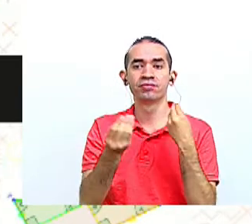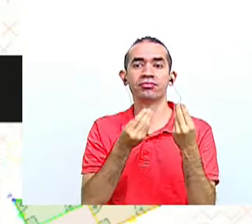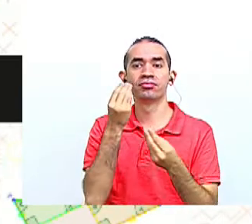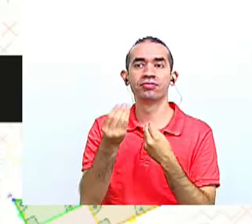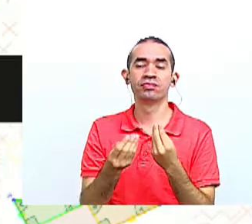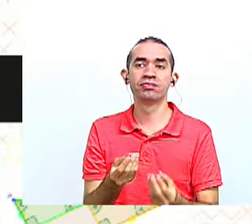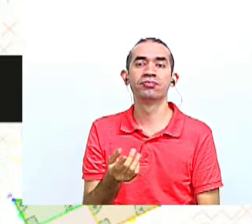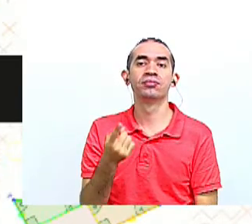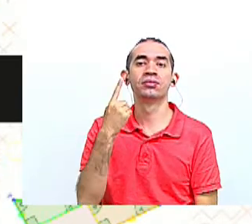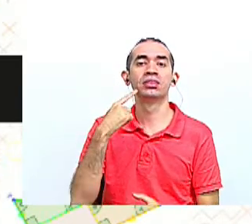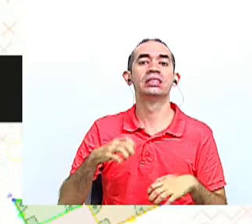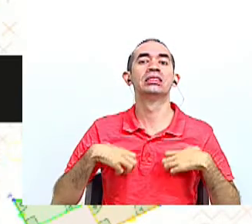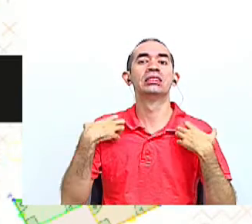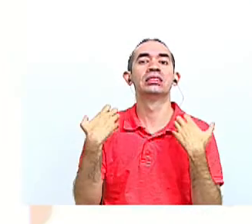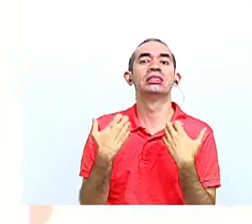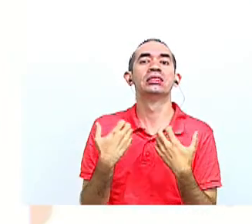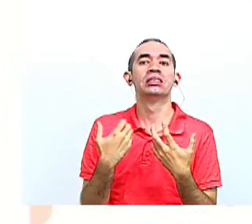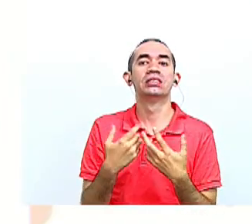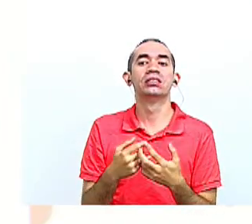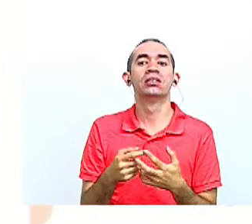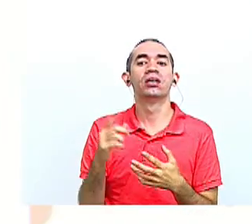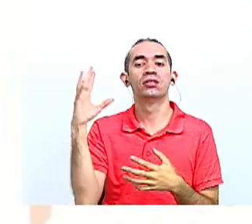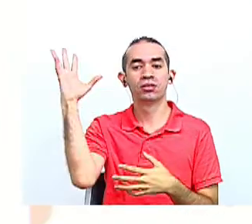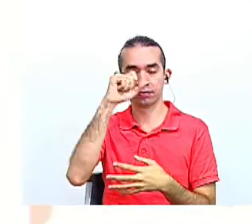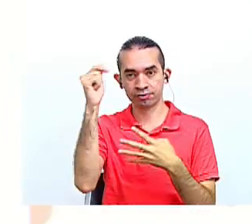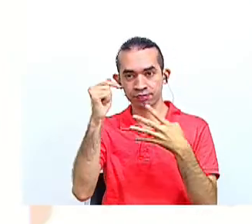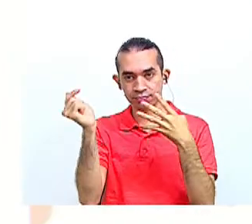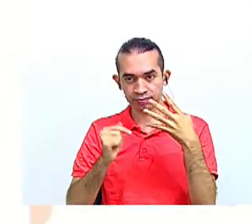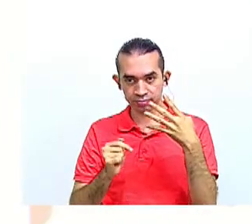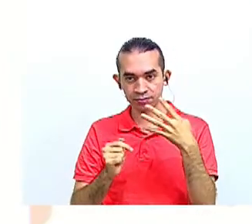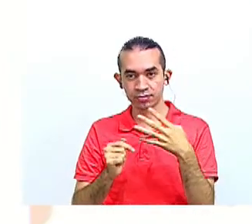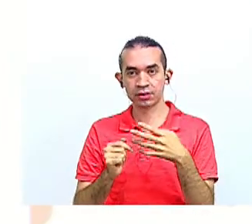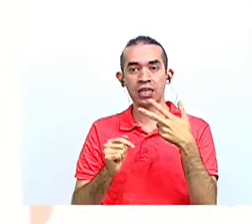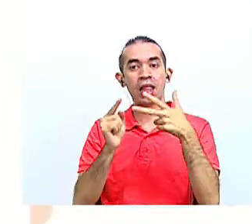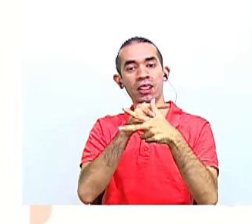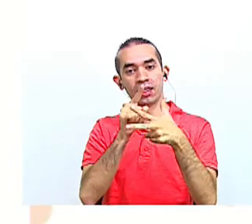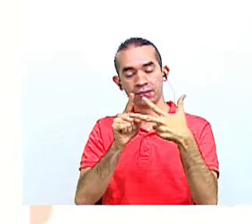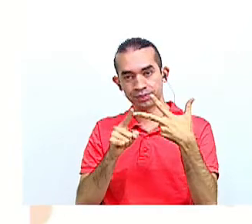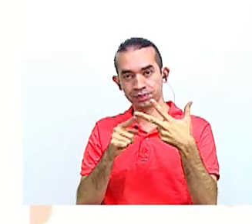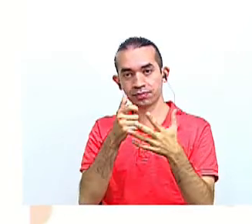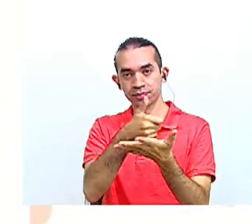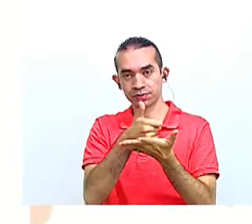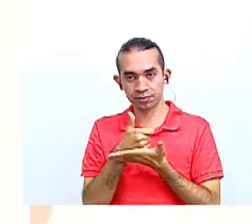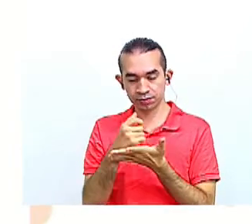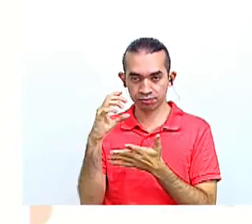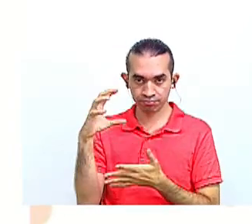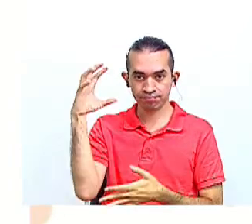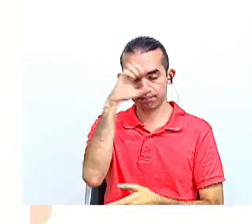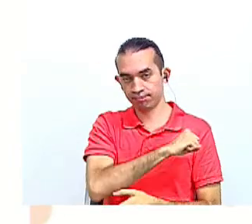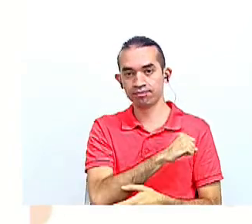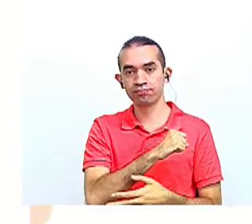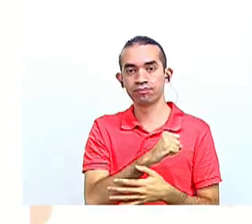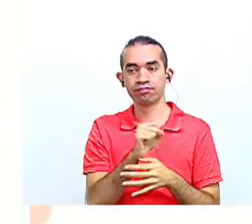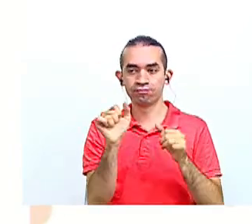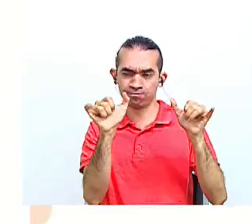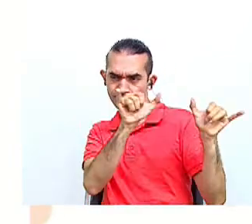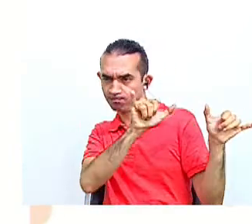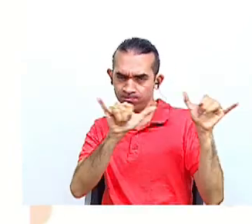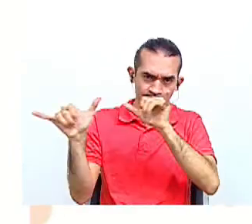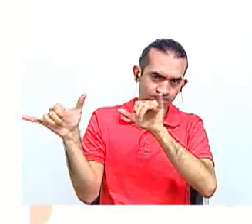que existen 3 criterios que nos van a ayudar a determinar la